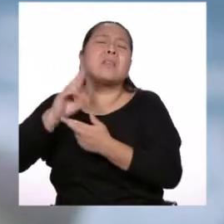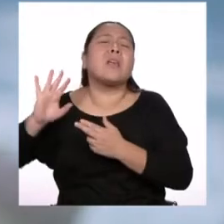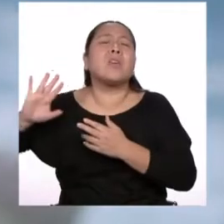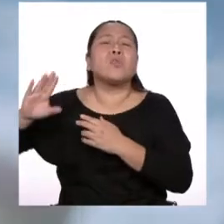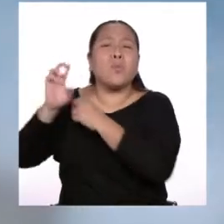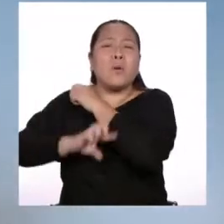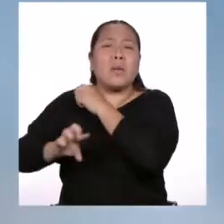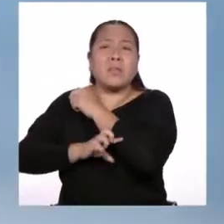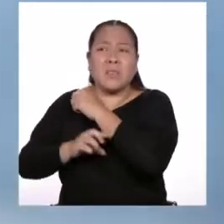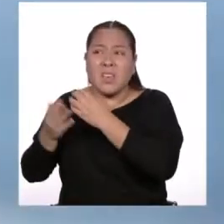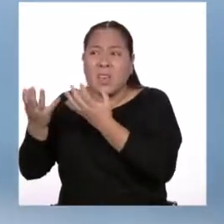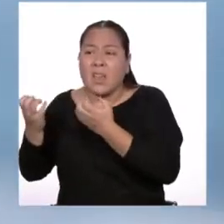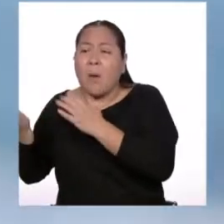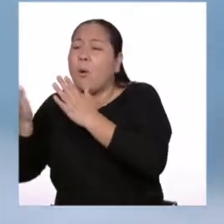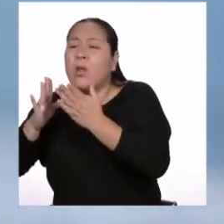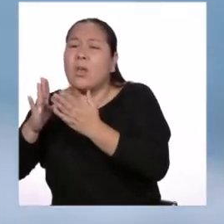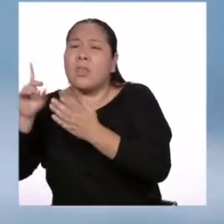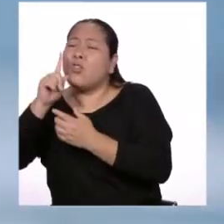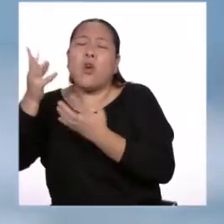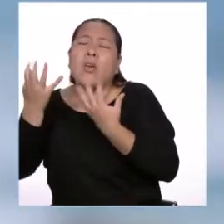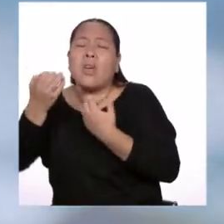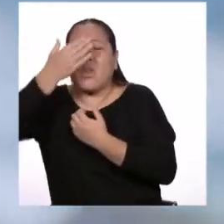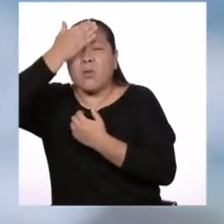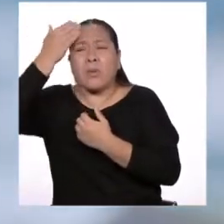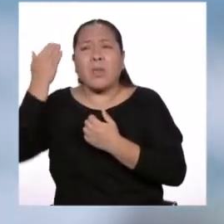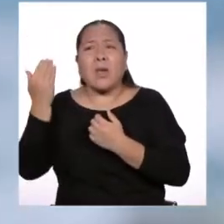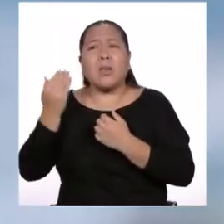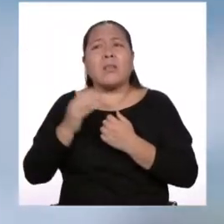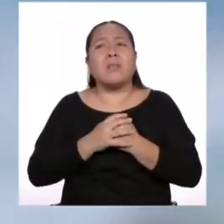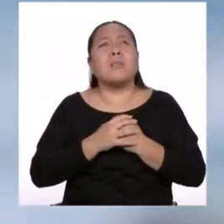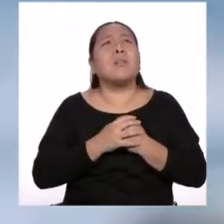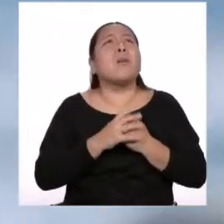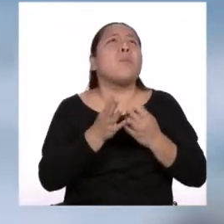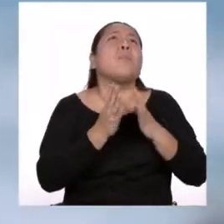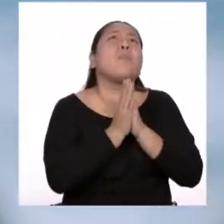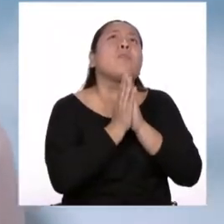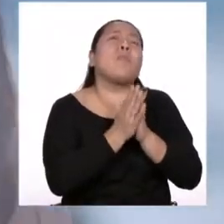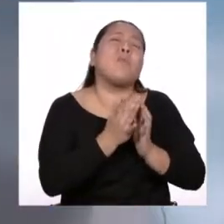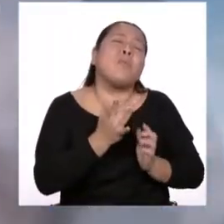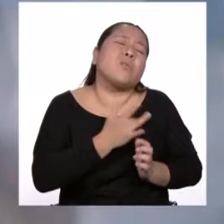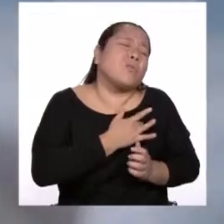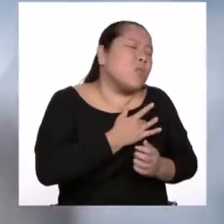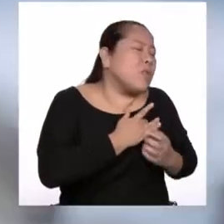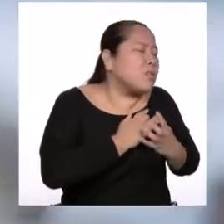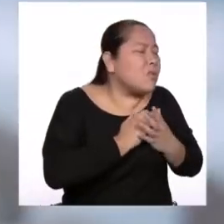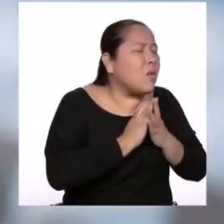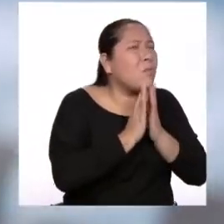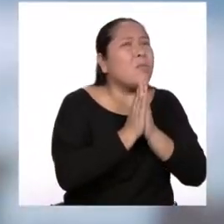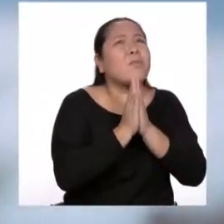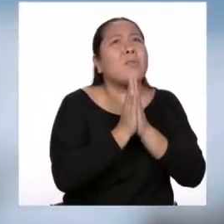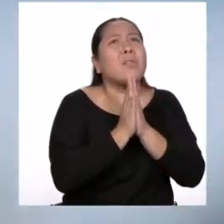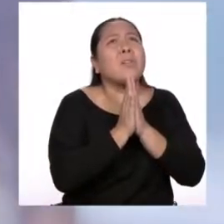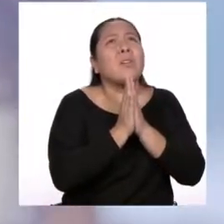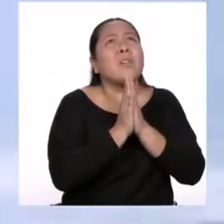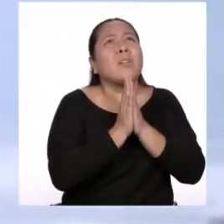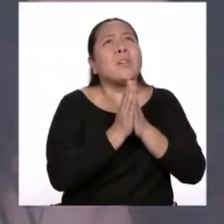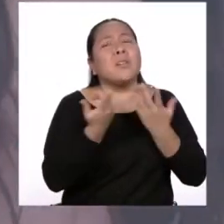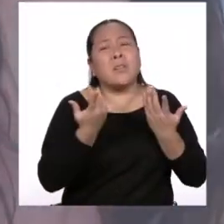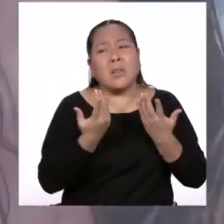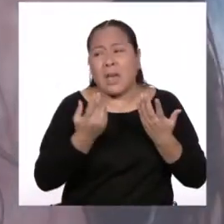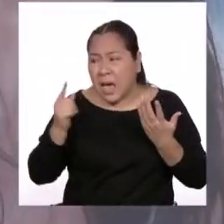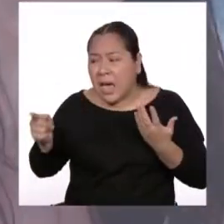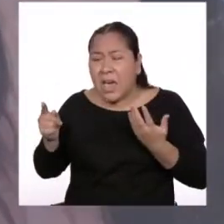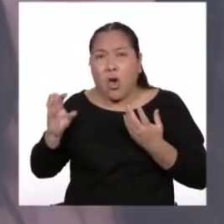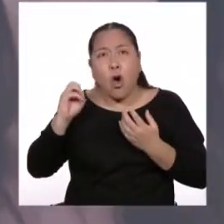a olvidar. ¿Y ni aún así se te conmueve el corazón olímpico? ¿No te era grato, Odiseo,